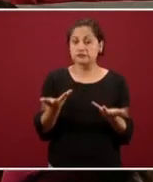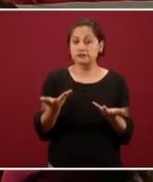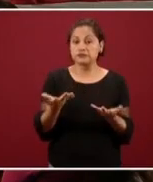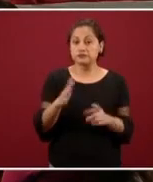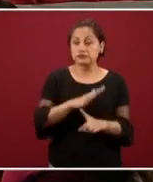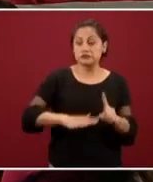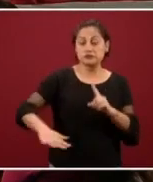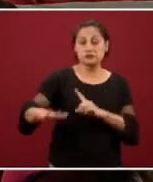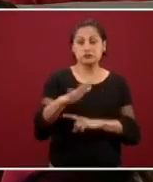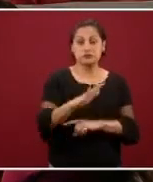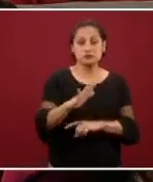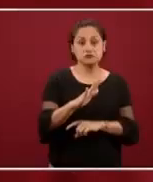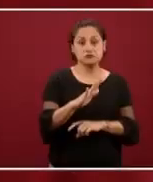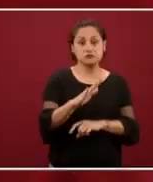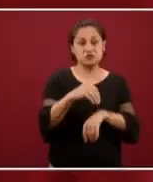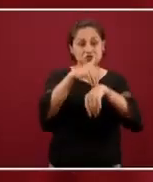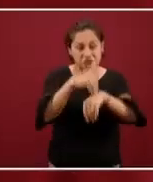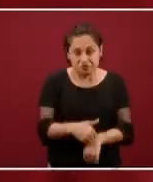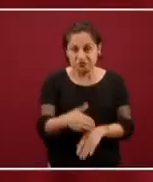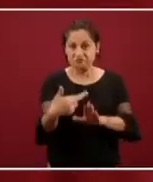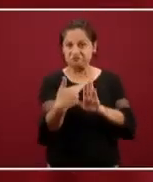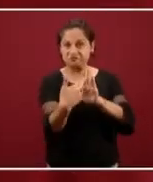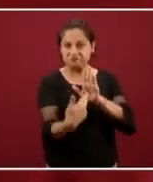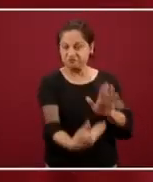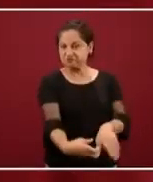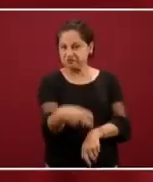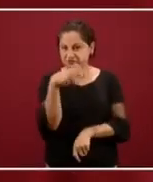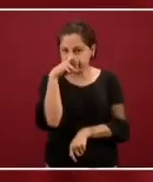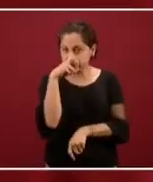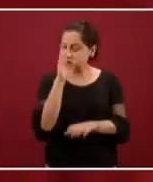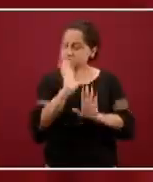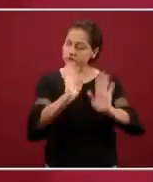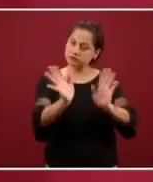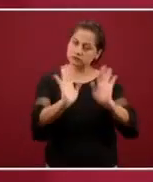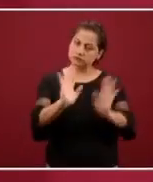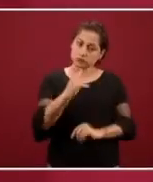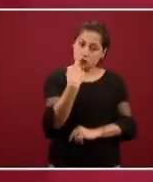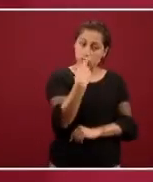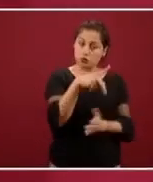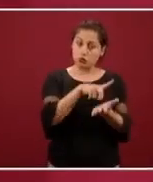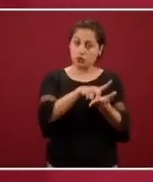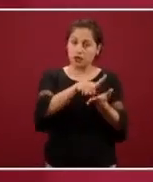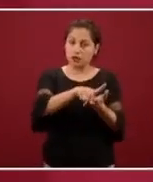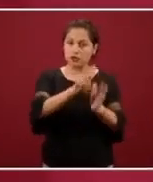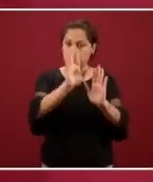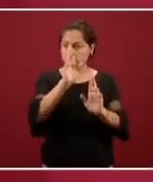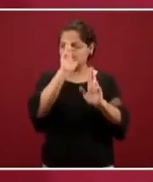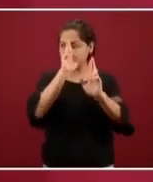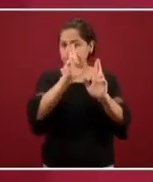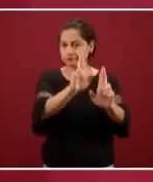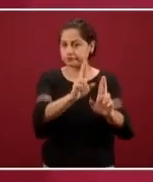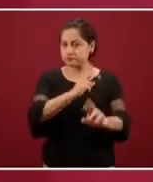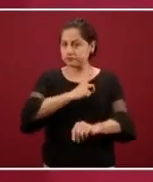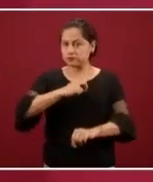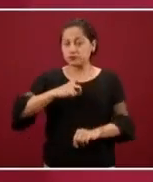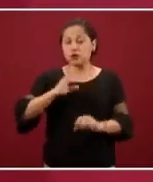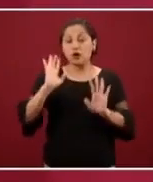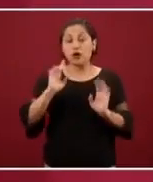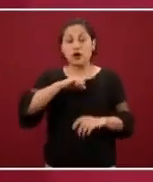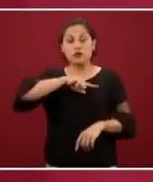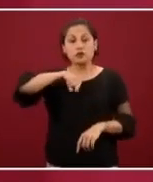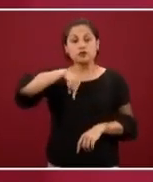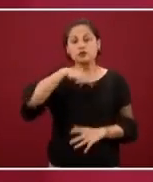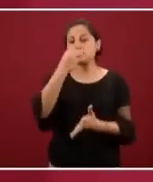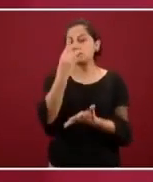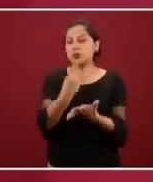los derechos de las personas se tengan que vulnerar. Al contrario, nosotros lo que queremos es el control de esta